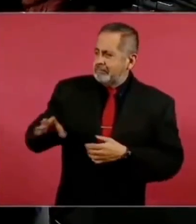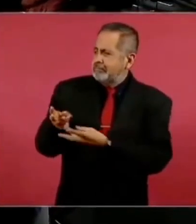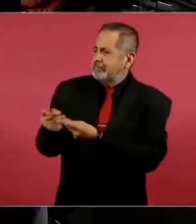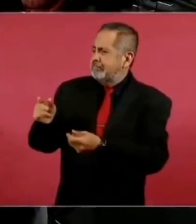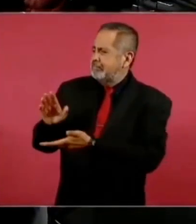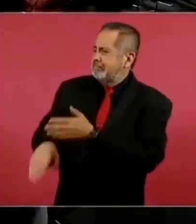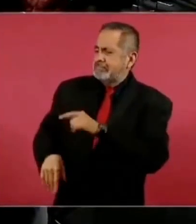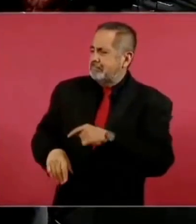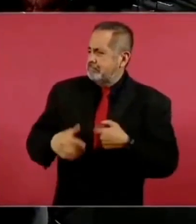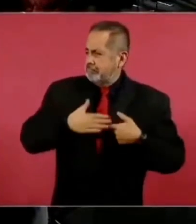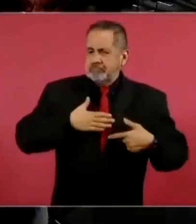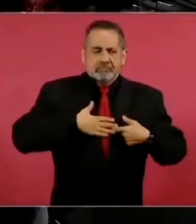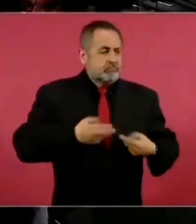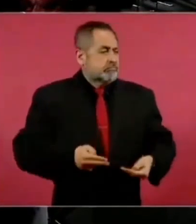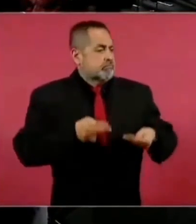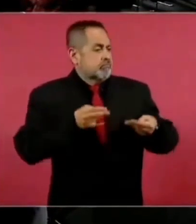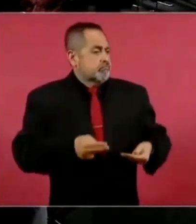Estado